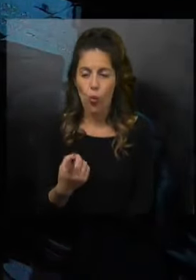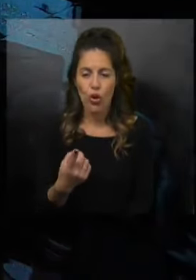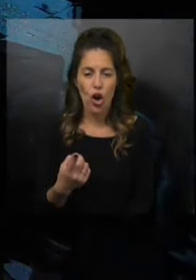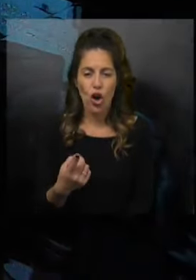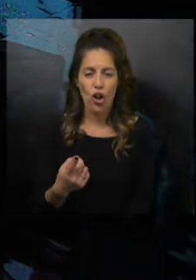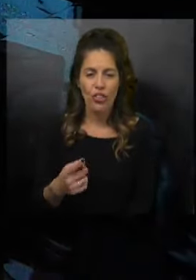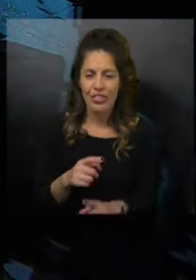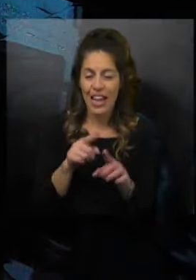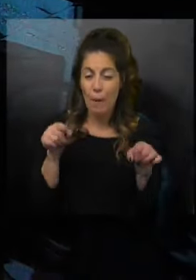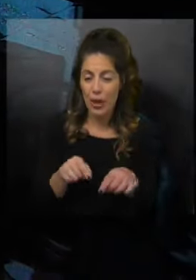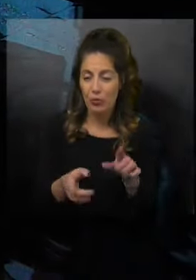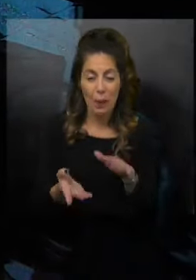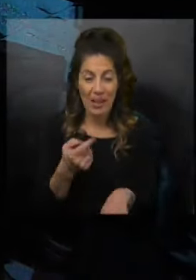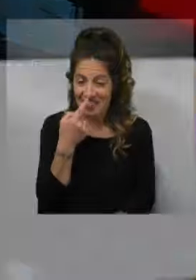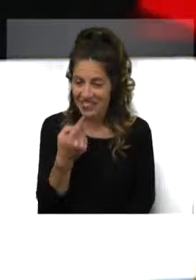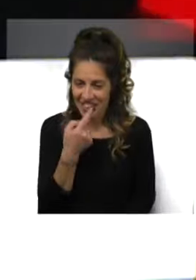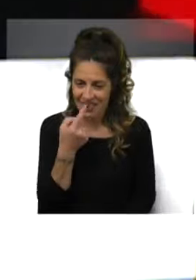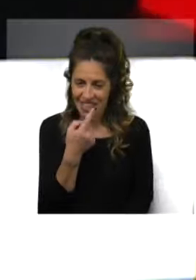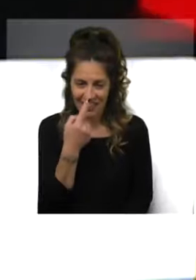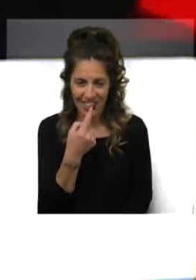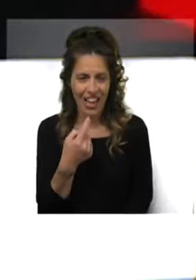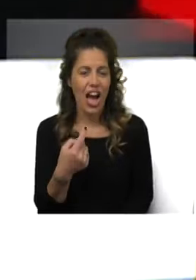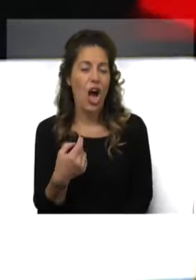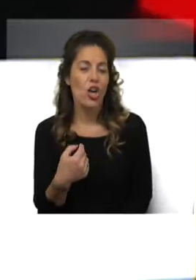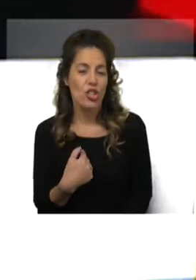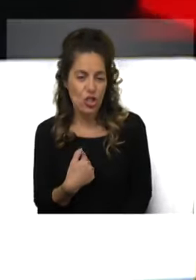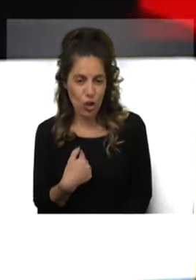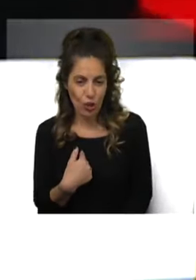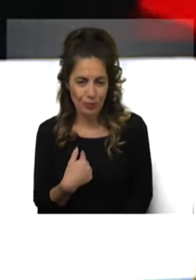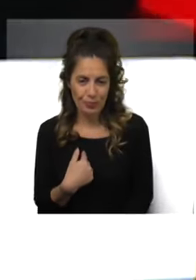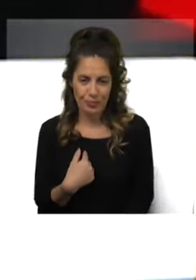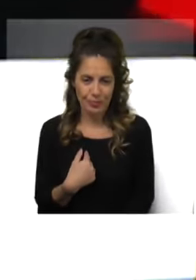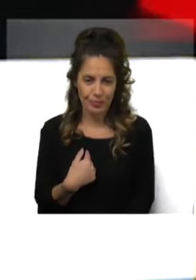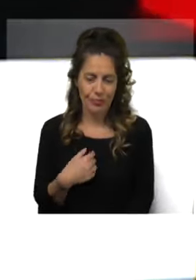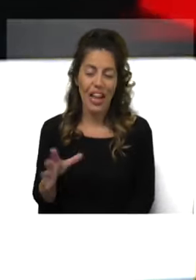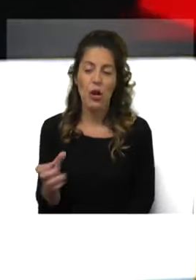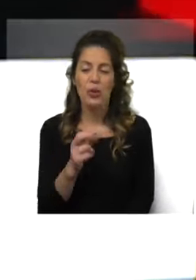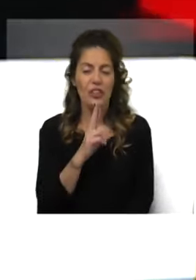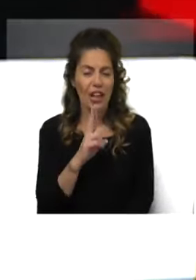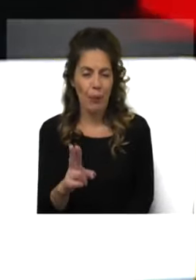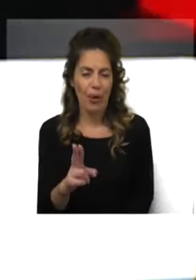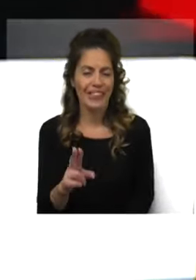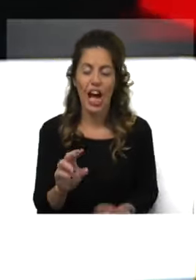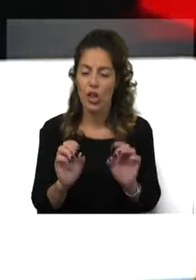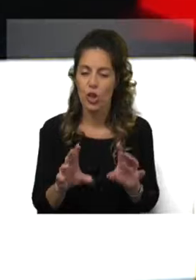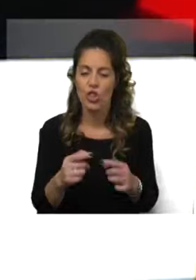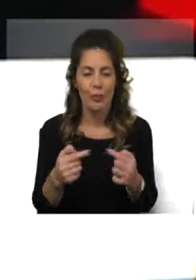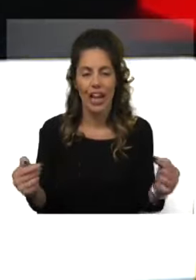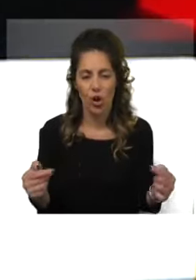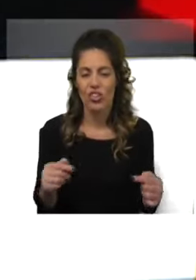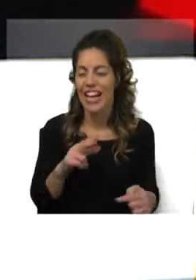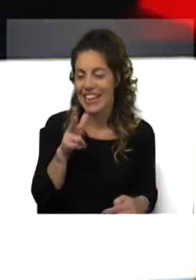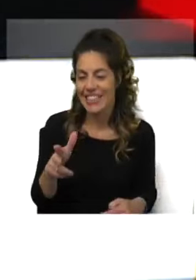más interesantes y que yo le encuentro la respuesta no solo en las cosas que dice